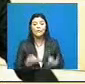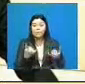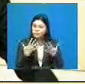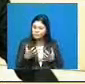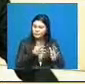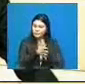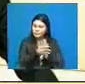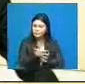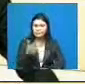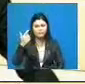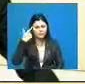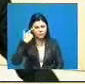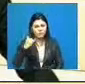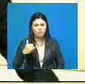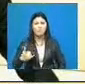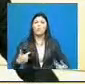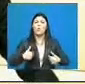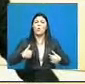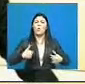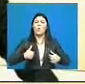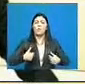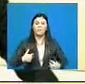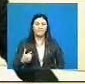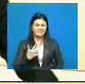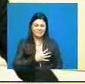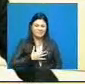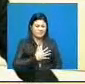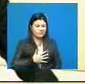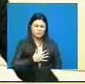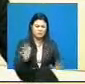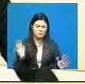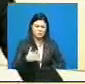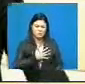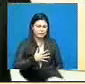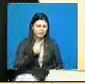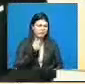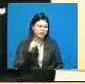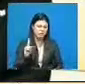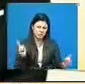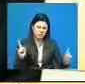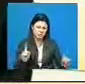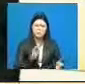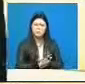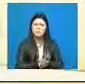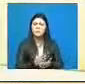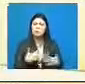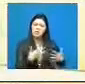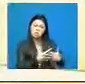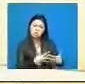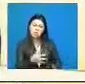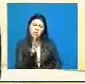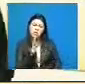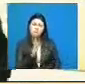no ponerlo en primera persona, que siempre es tan incómodo y tan desagradable. Quiero ponerlo en términos de